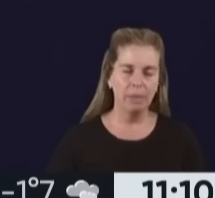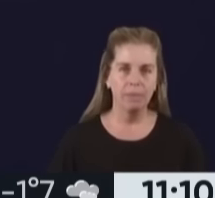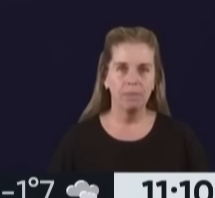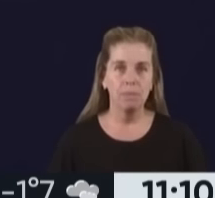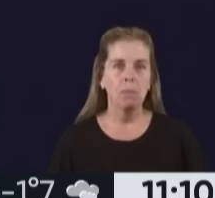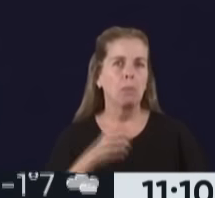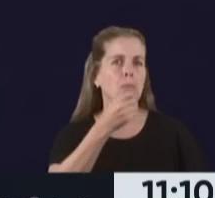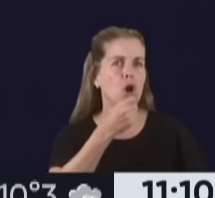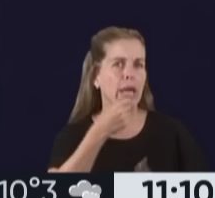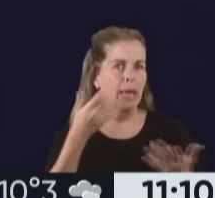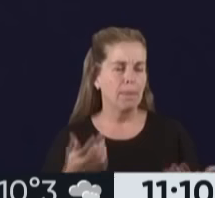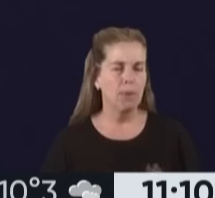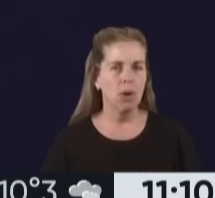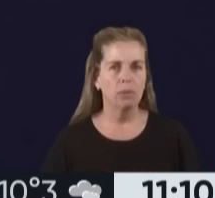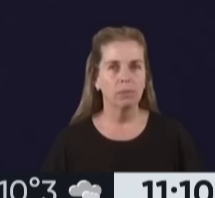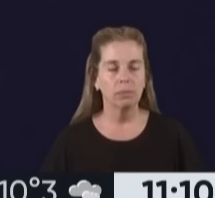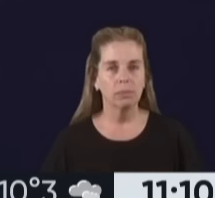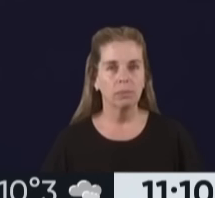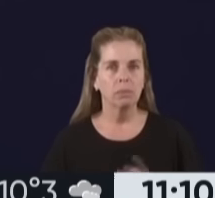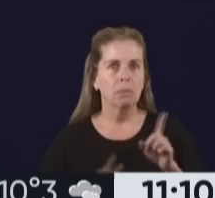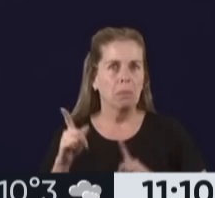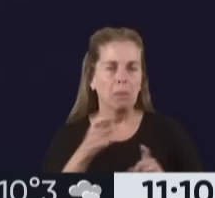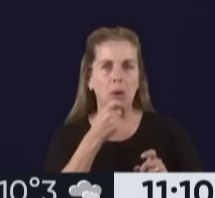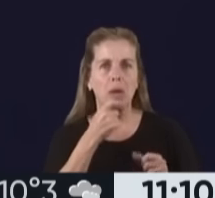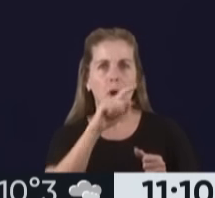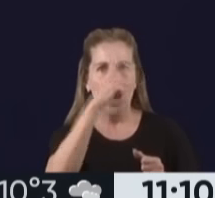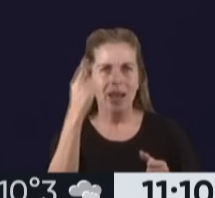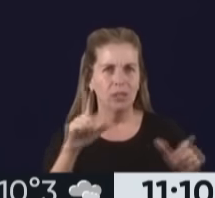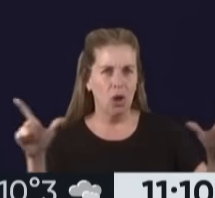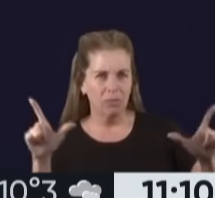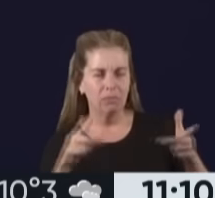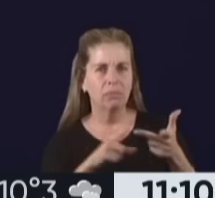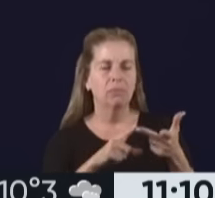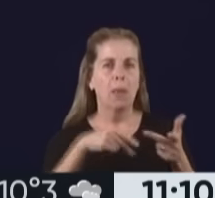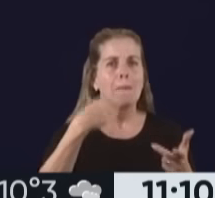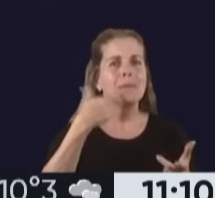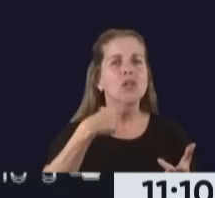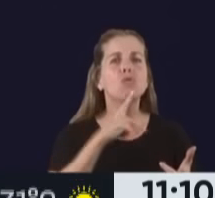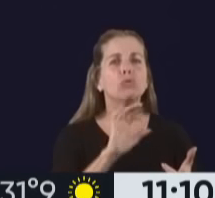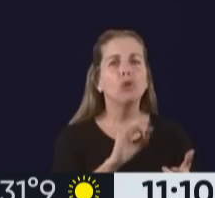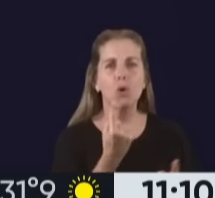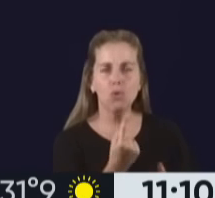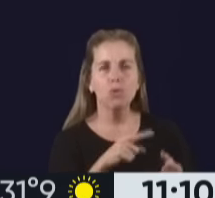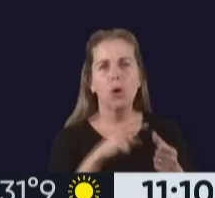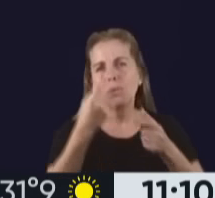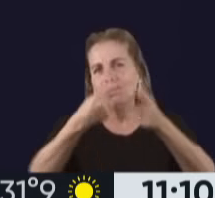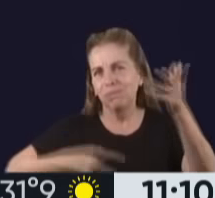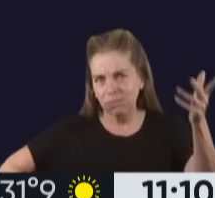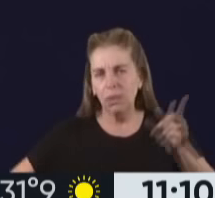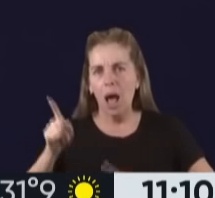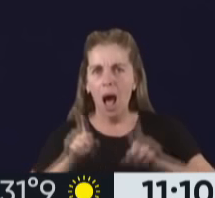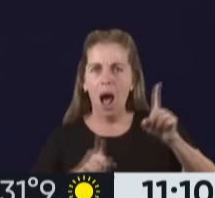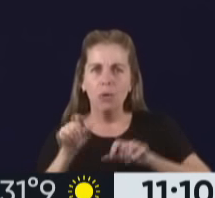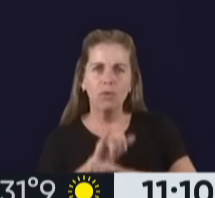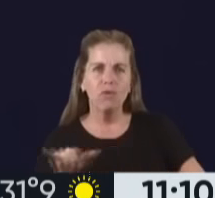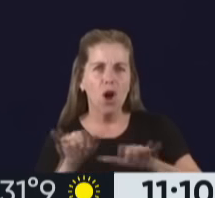Entre ellos medios como La Nación, Minuto 1, El Bonaerense, y tantos otros,